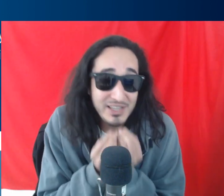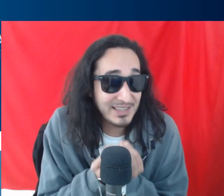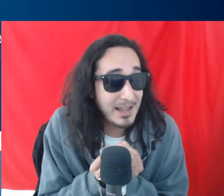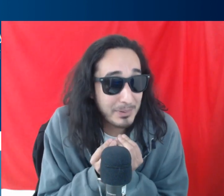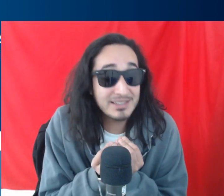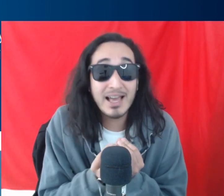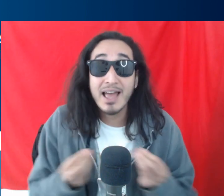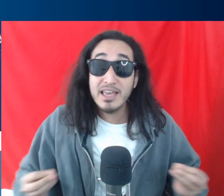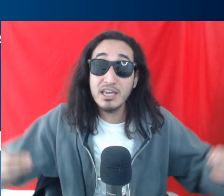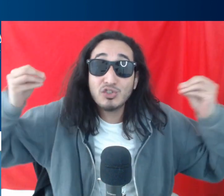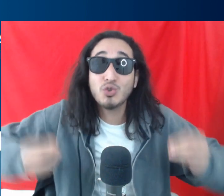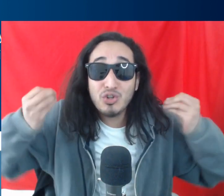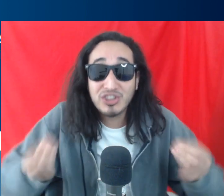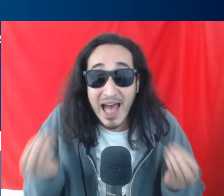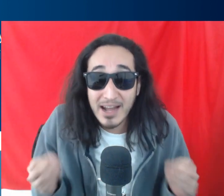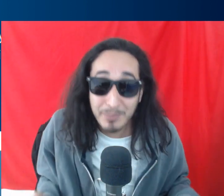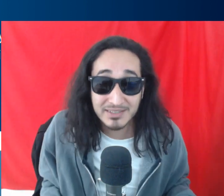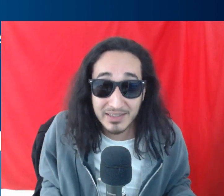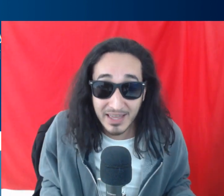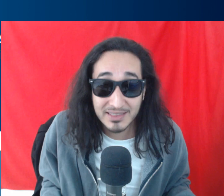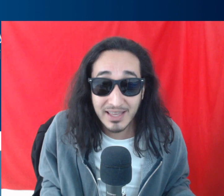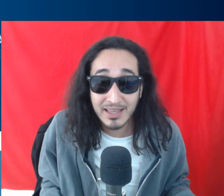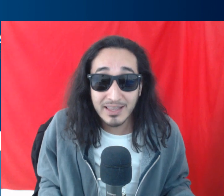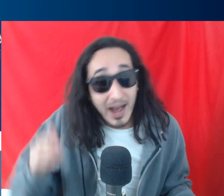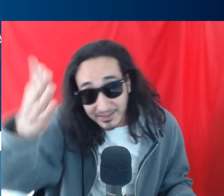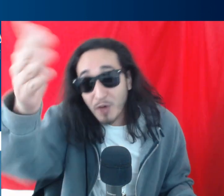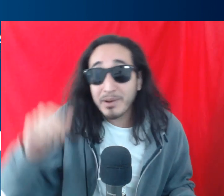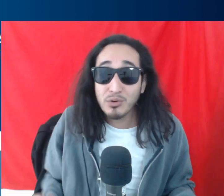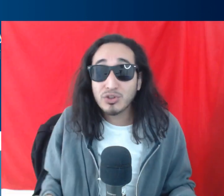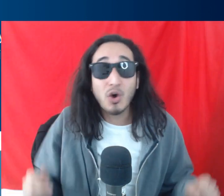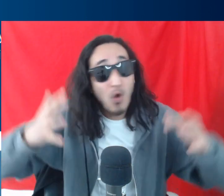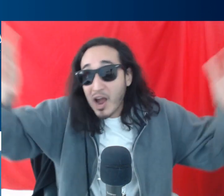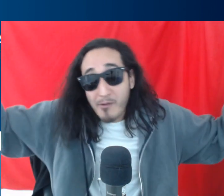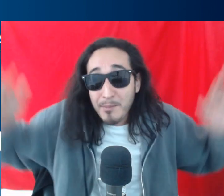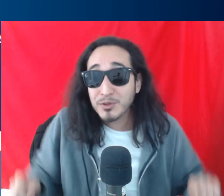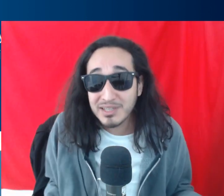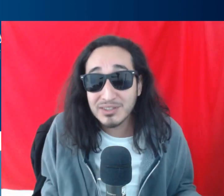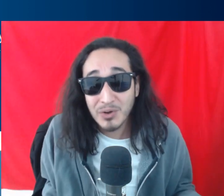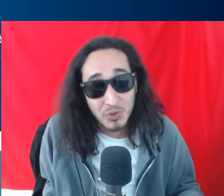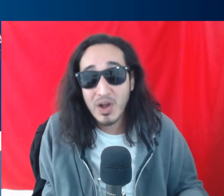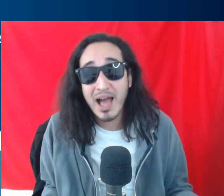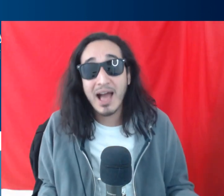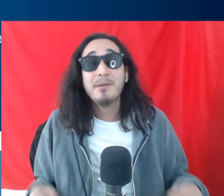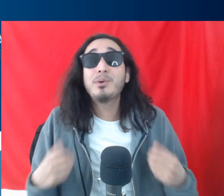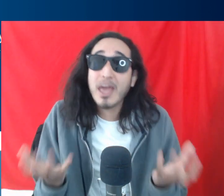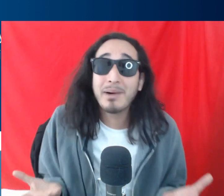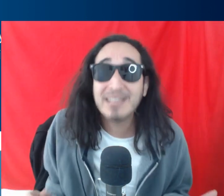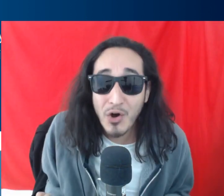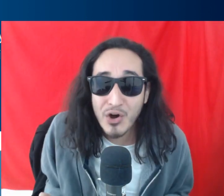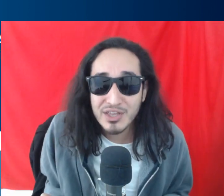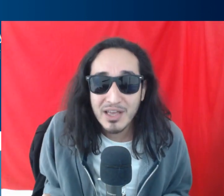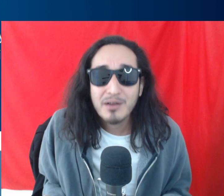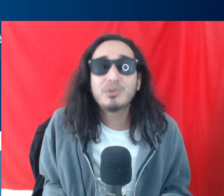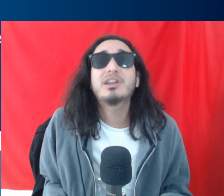periodistas, la prensa, insultar al presidente? a ti te lo pregunto, nunca lo habíamos visto, nunca, ¿por qué